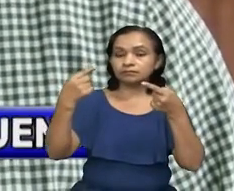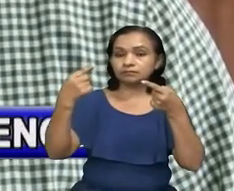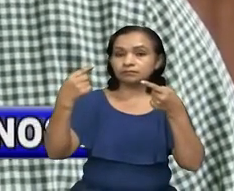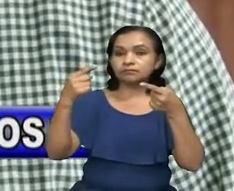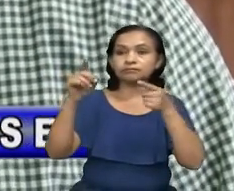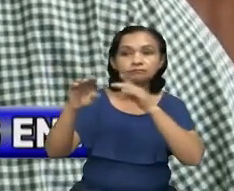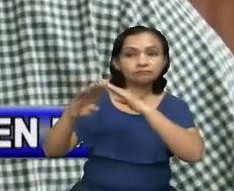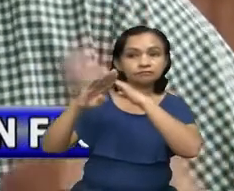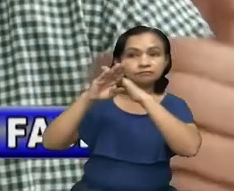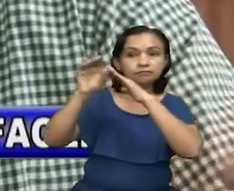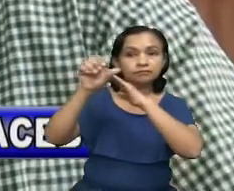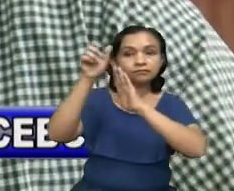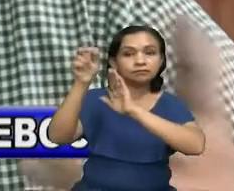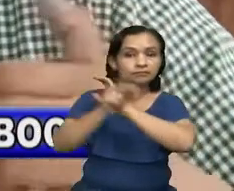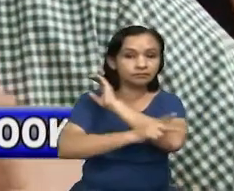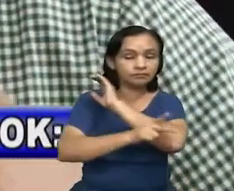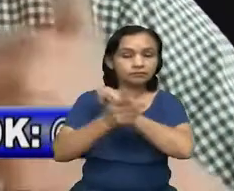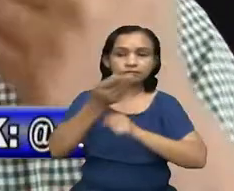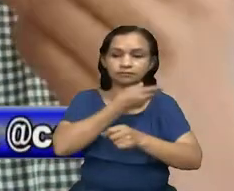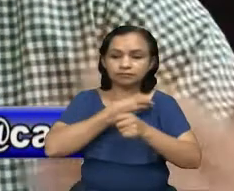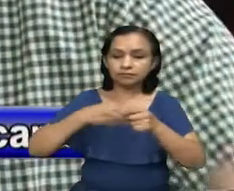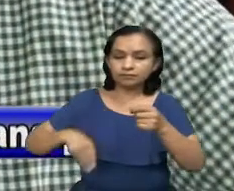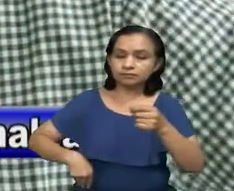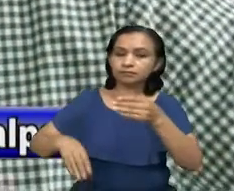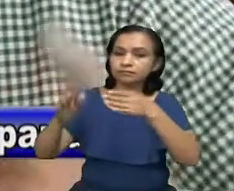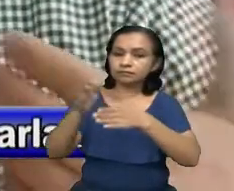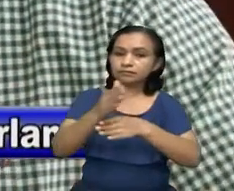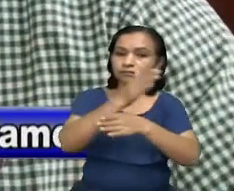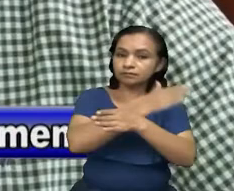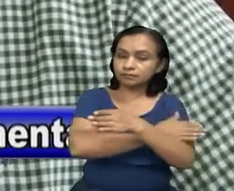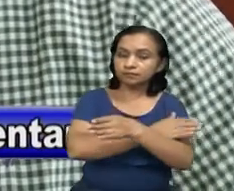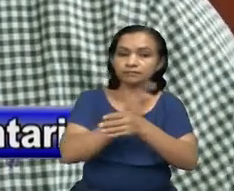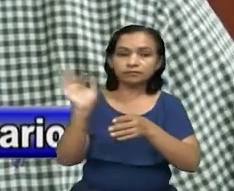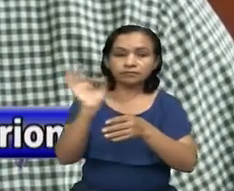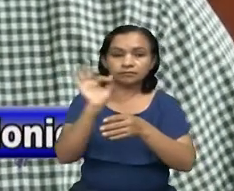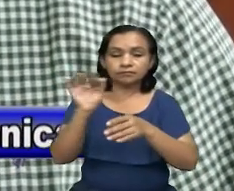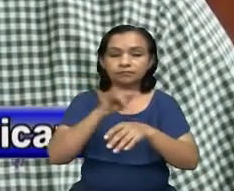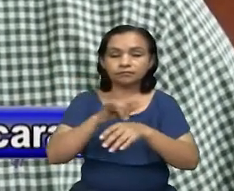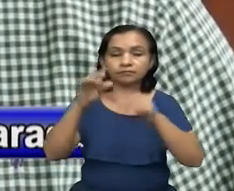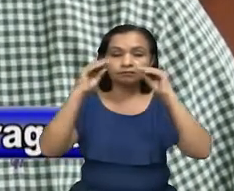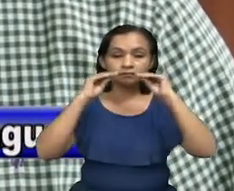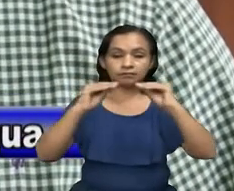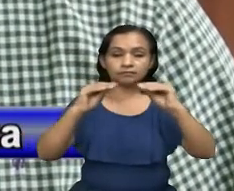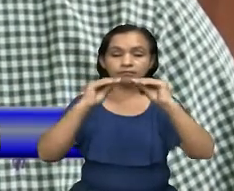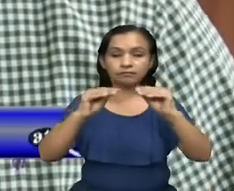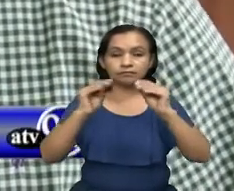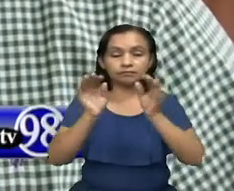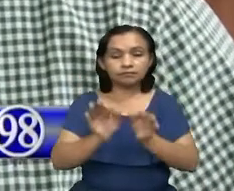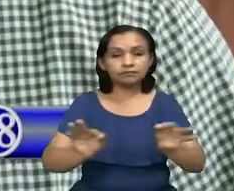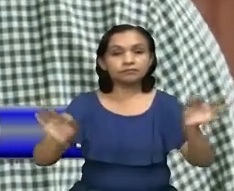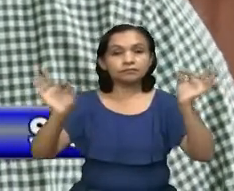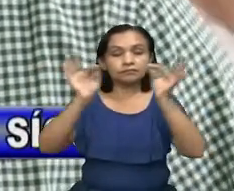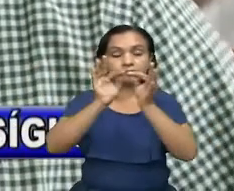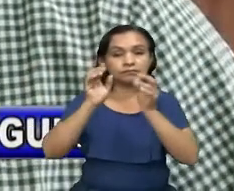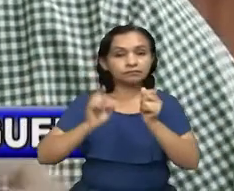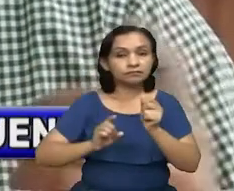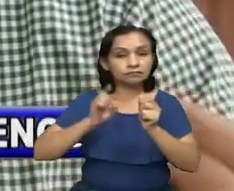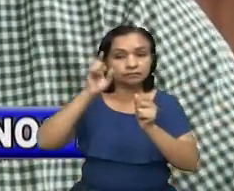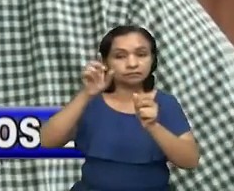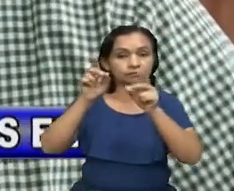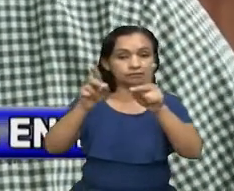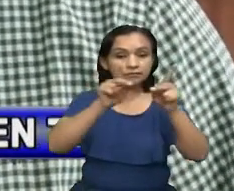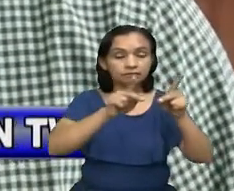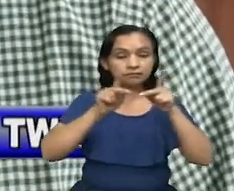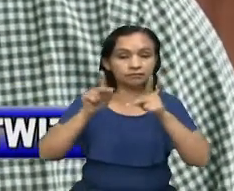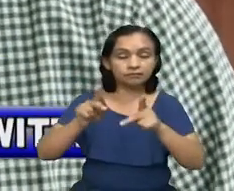intervenciones extranjeras, en este caso los españoles, o de buscar la forma de cómo la educación sea un instrumento fundamental para el desarrollo de las personas, como el